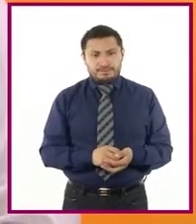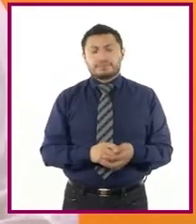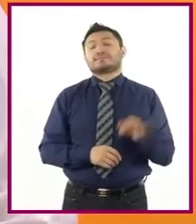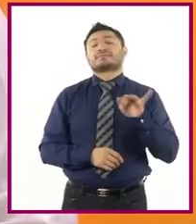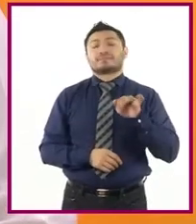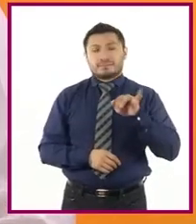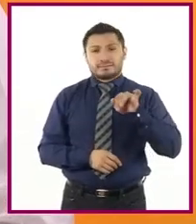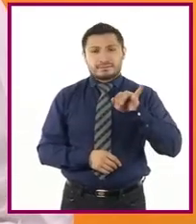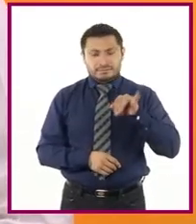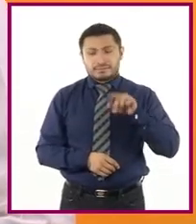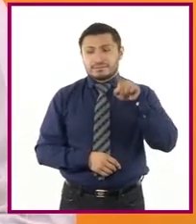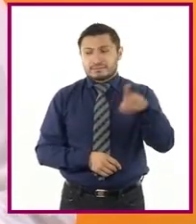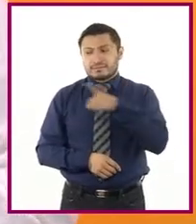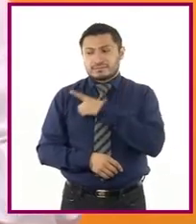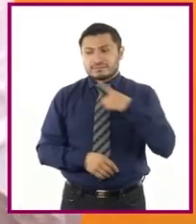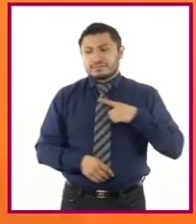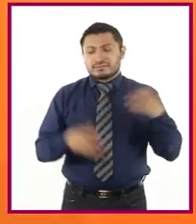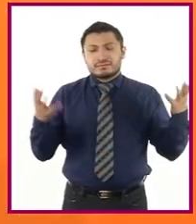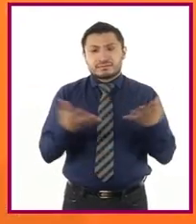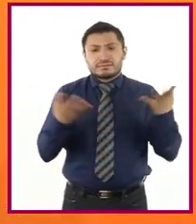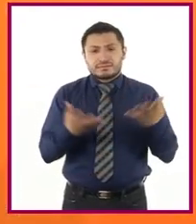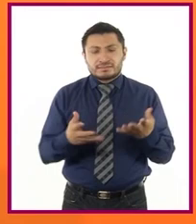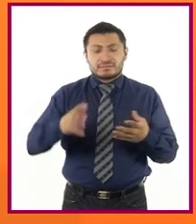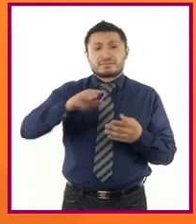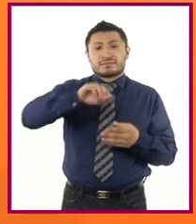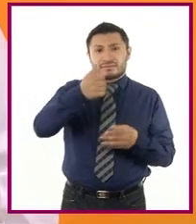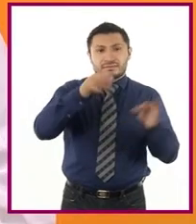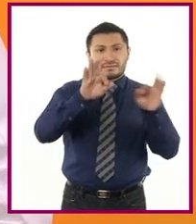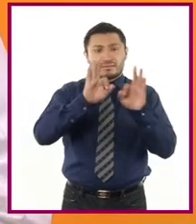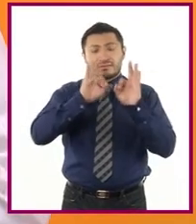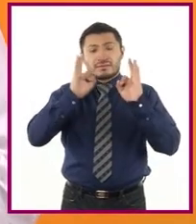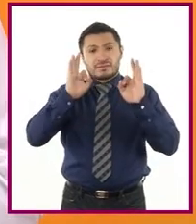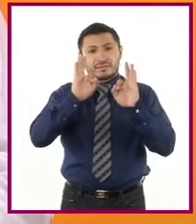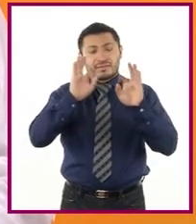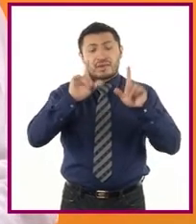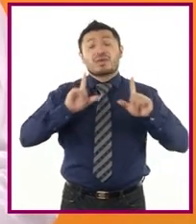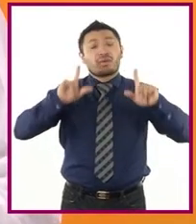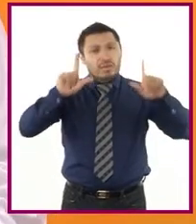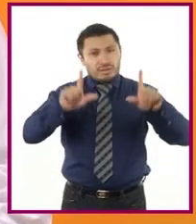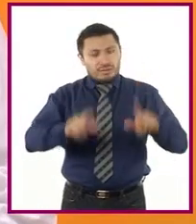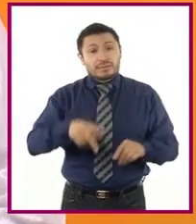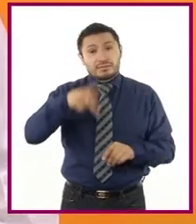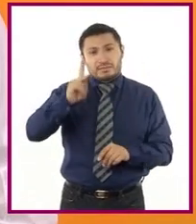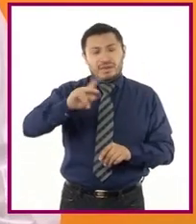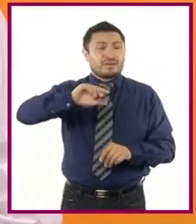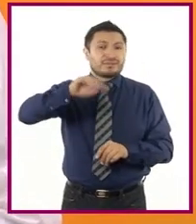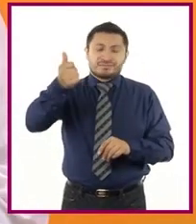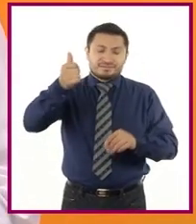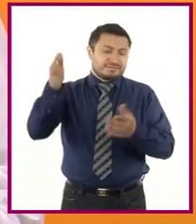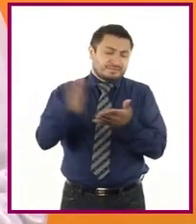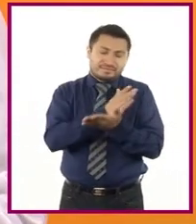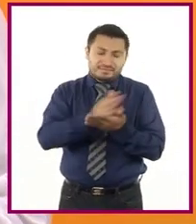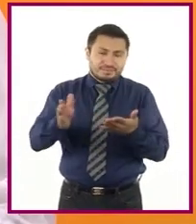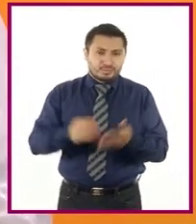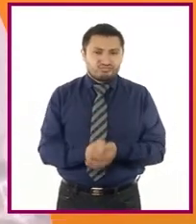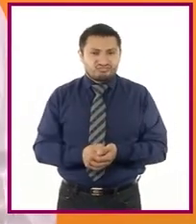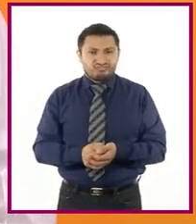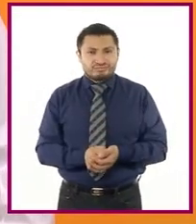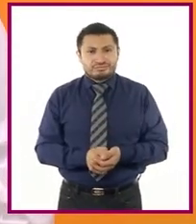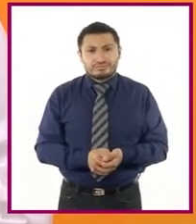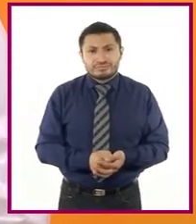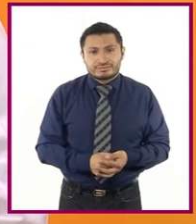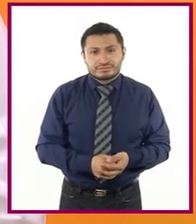Exacto, y tendrías que hacerlo en el otro formato que vimos. Pero esa ya es otra historia. Y no hay